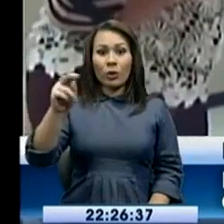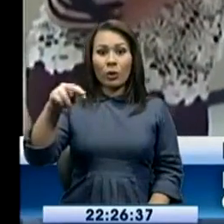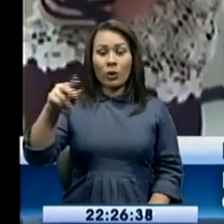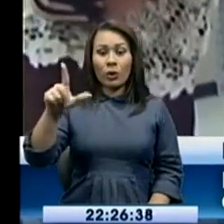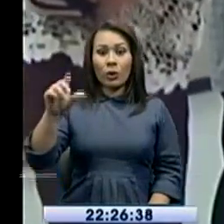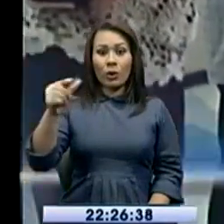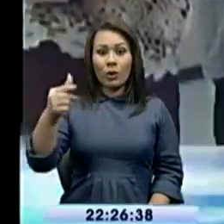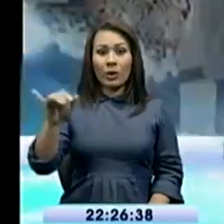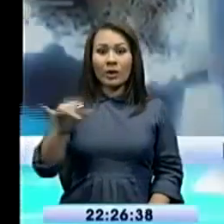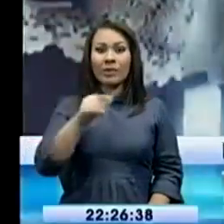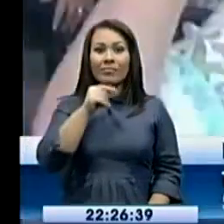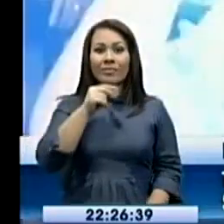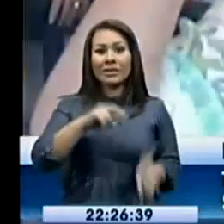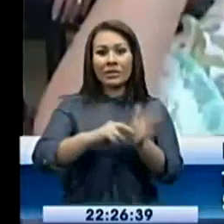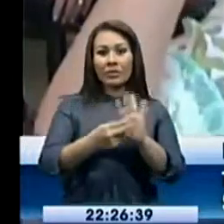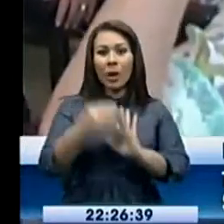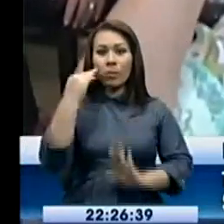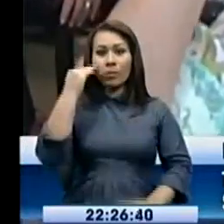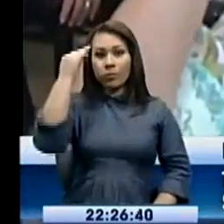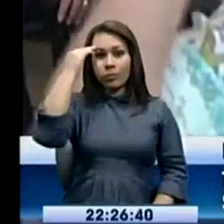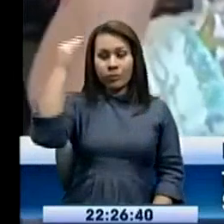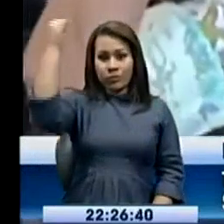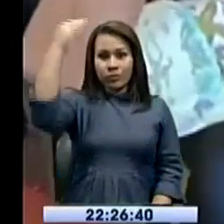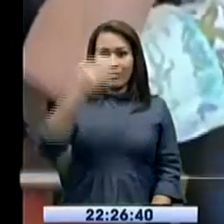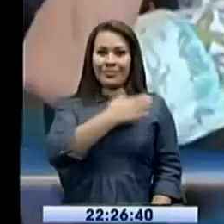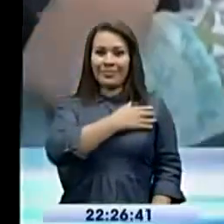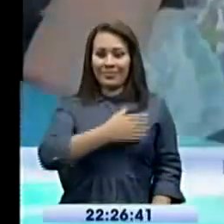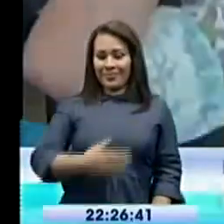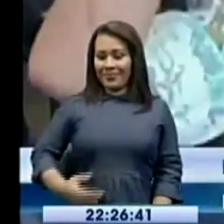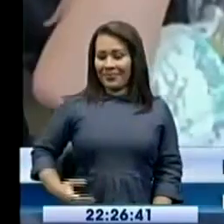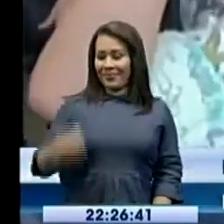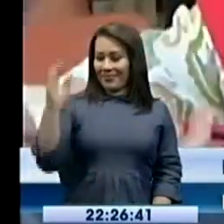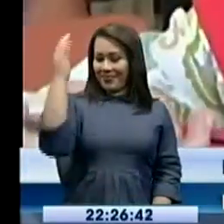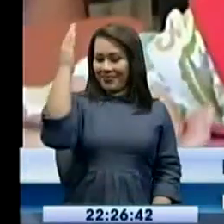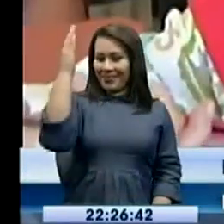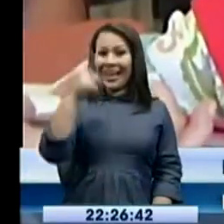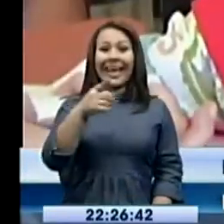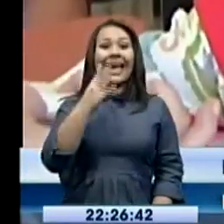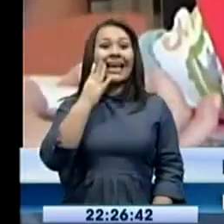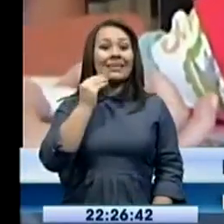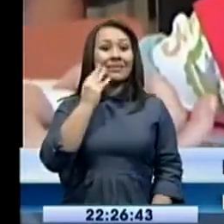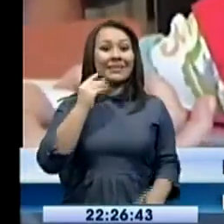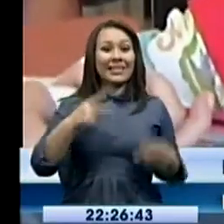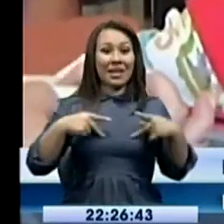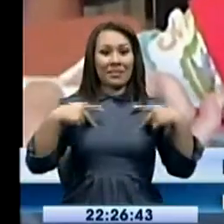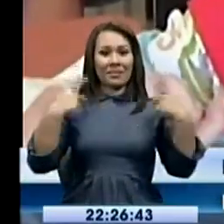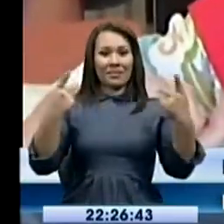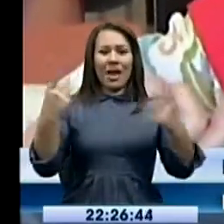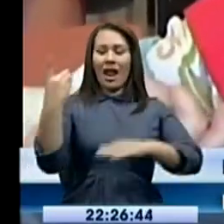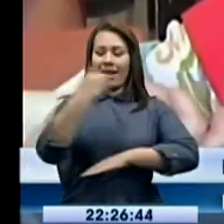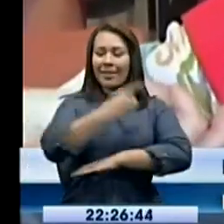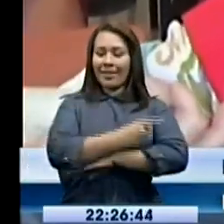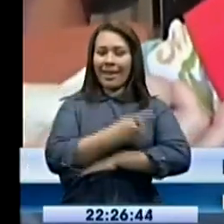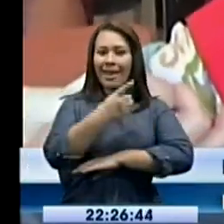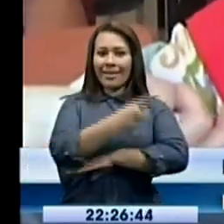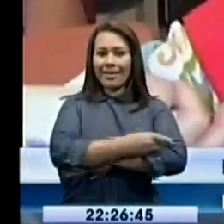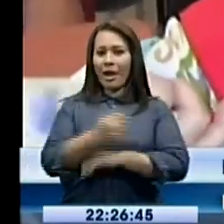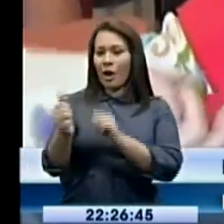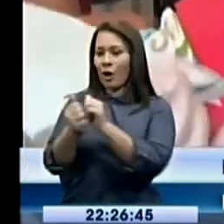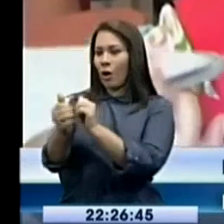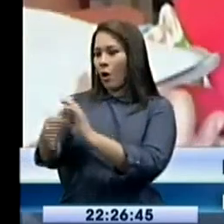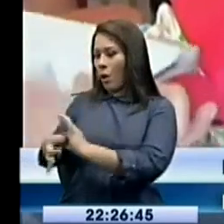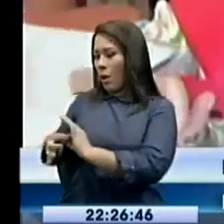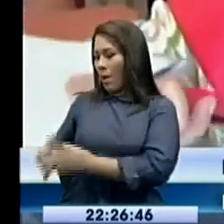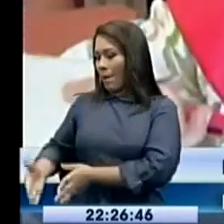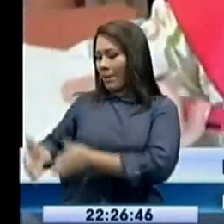escogieron a la madre símbolo. La mejor experiencia que tengo es de vivir como que vivo el día a día junto con las